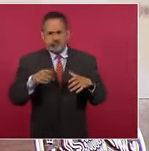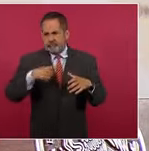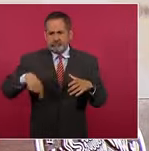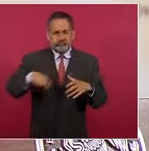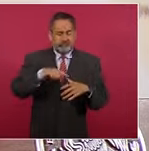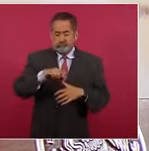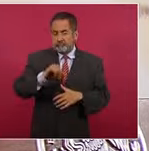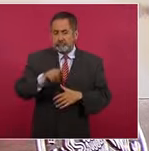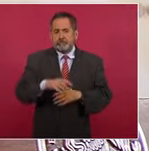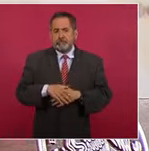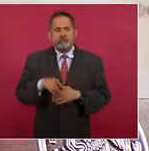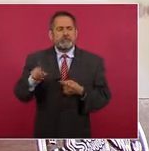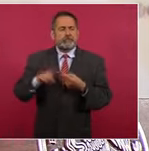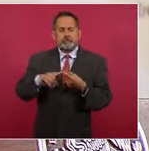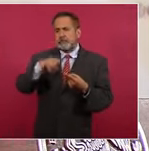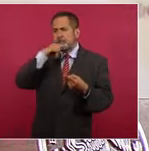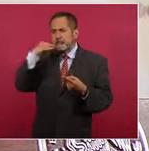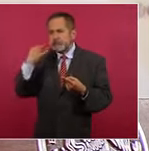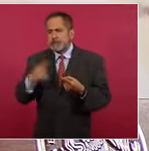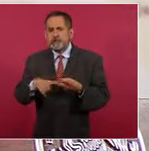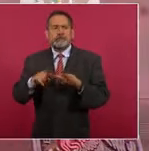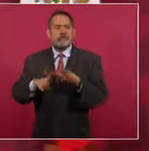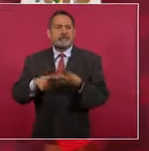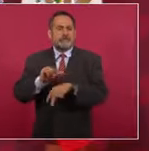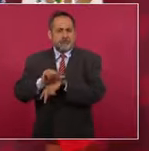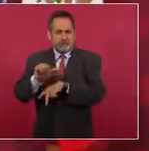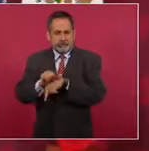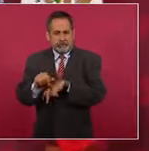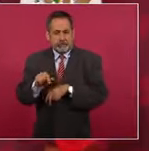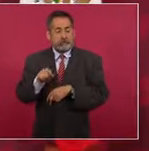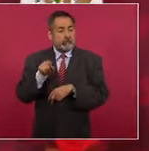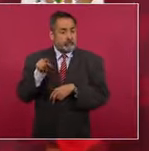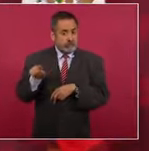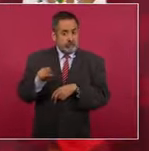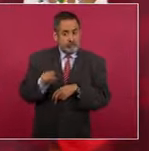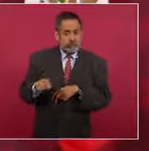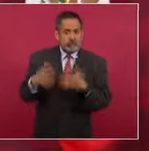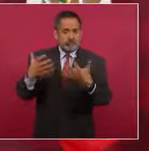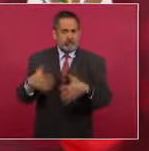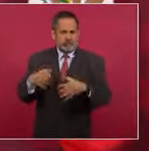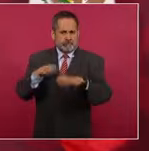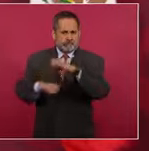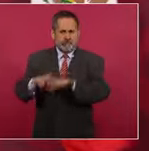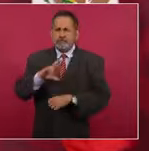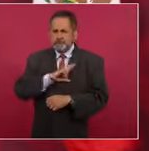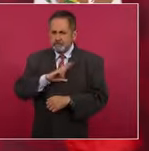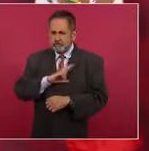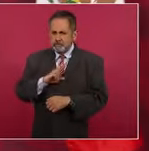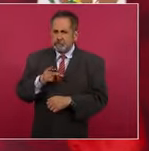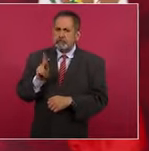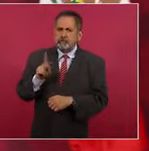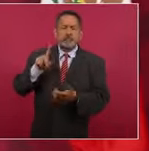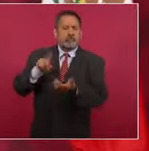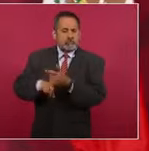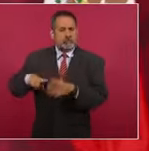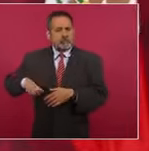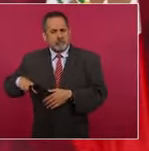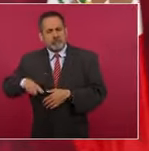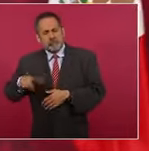de Chile y Argentina, son empresas particulares, pero el gobierno está